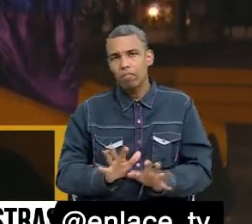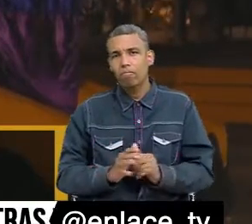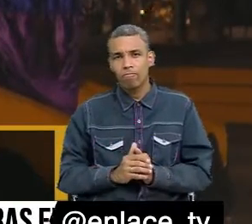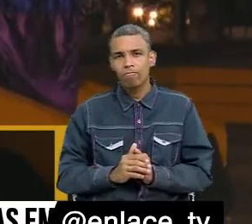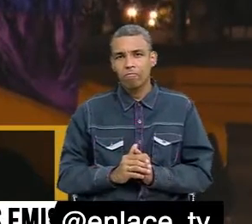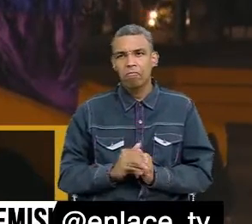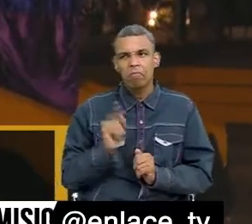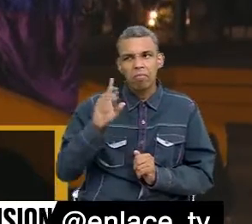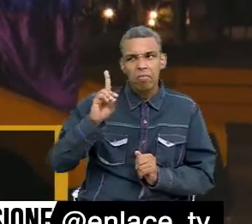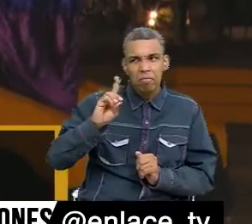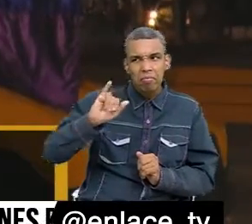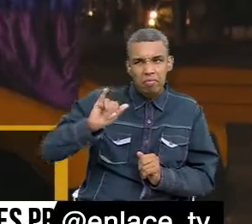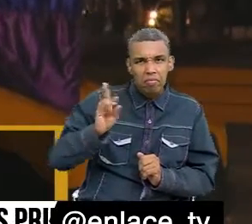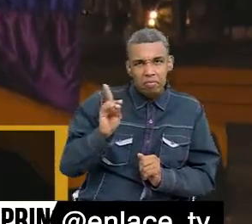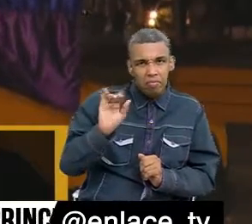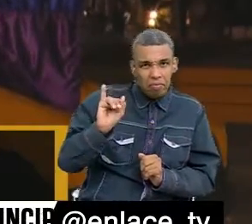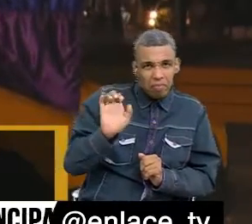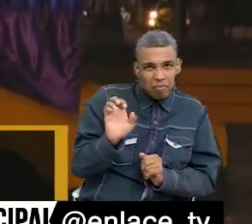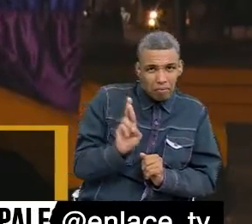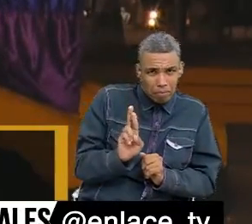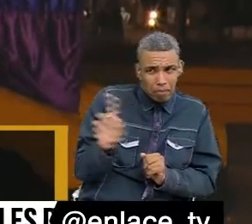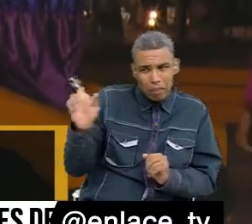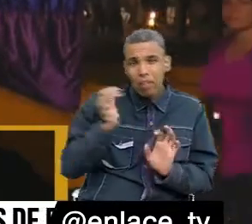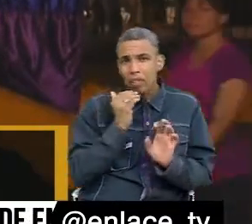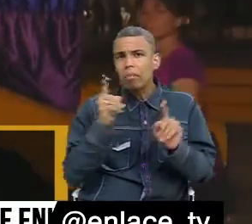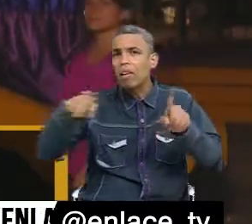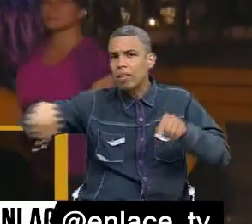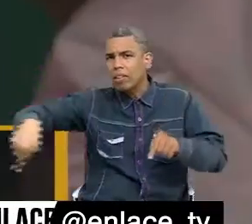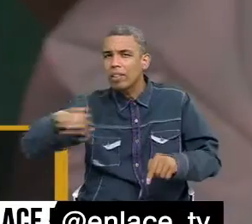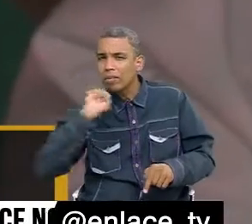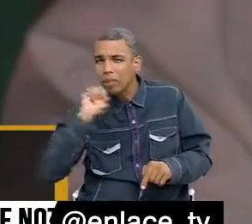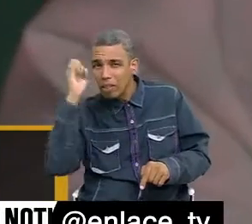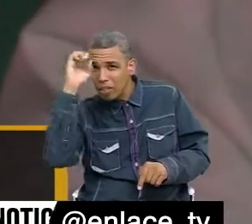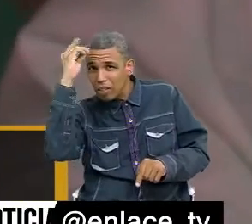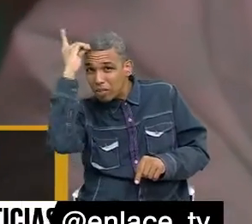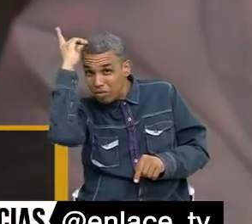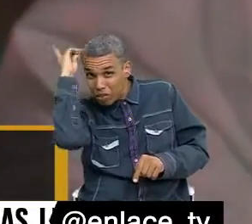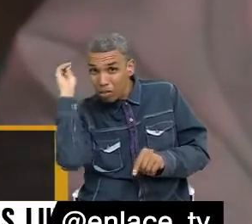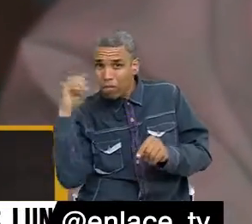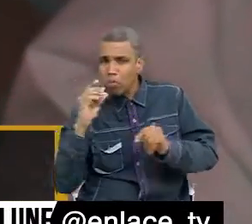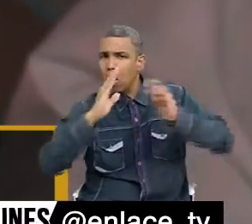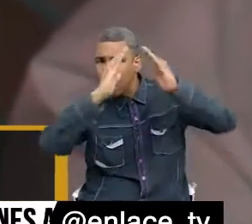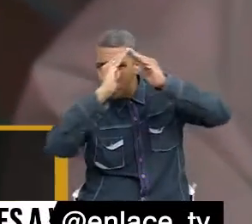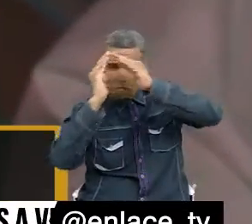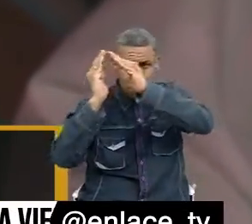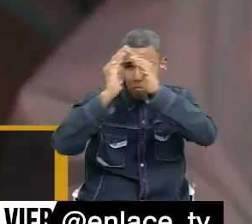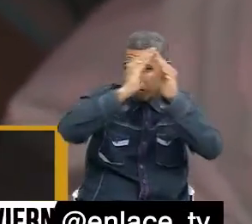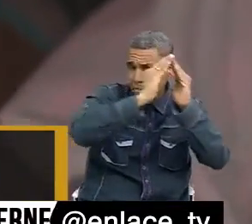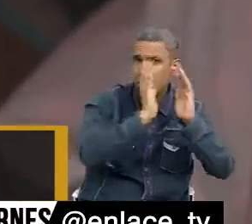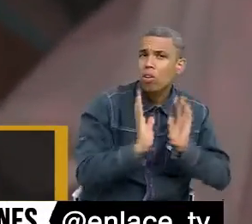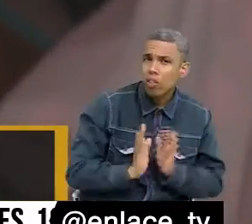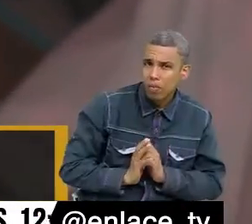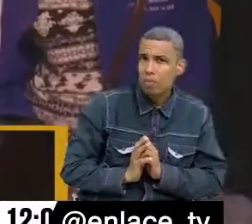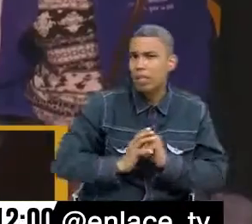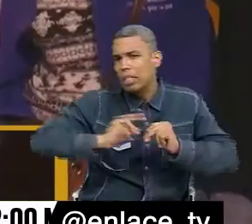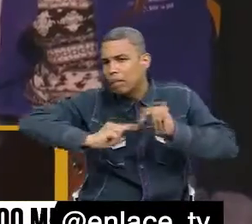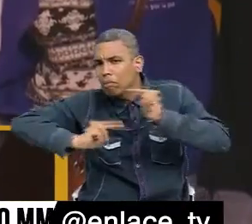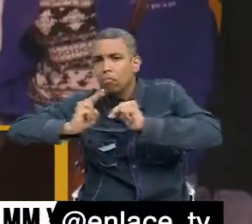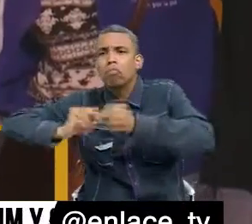él, podemos incluirnos en lo que es vivienda, educación, salud. Sí, hay sus trabas, hay sus de